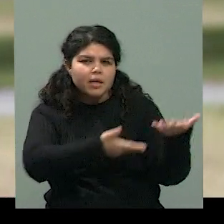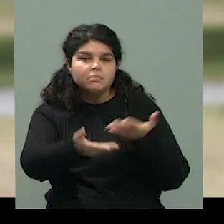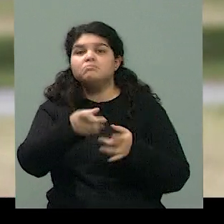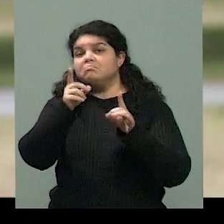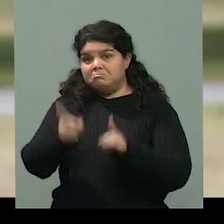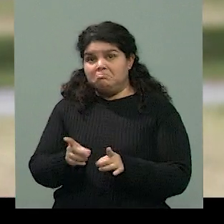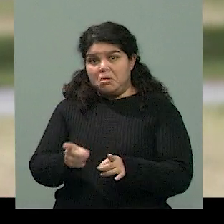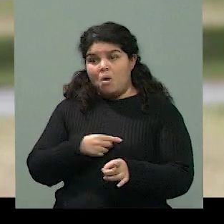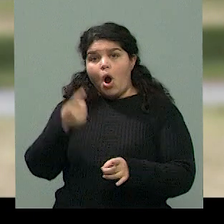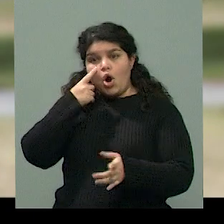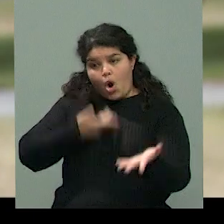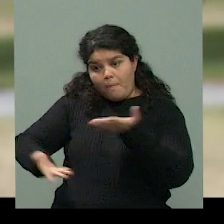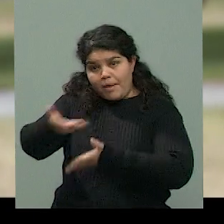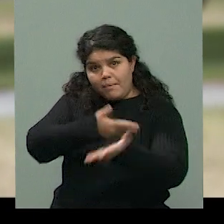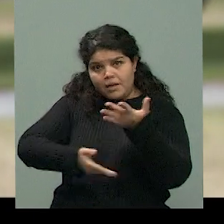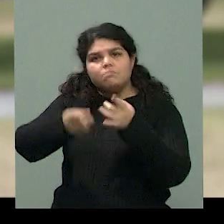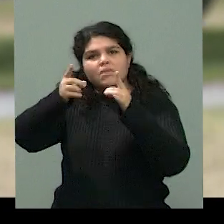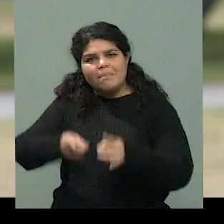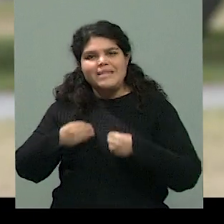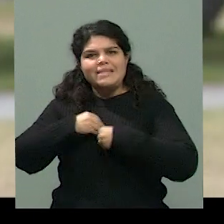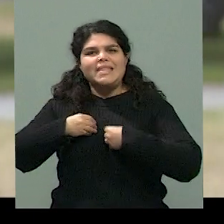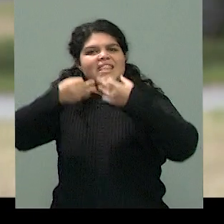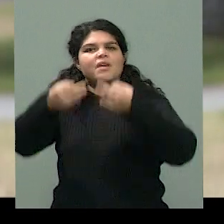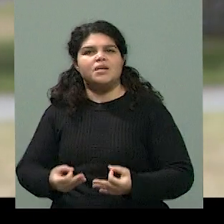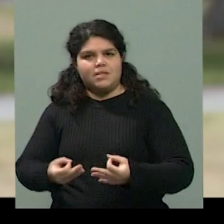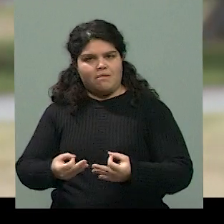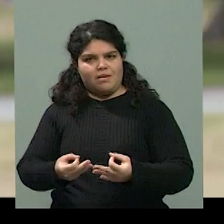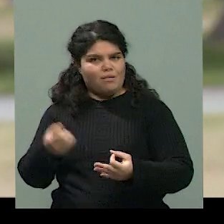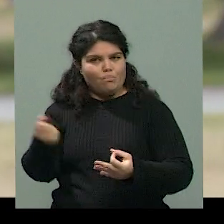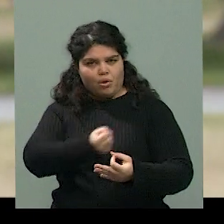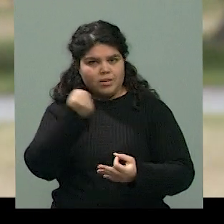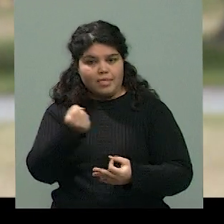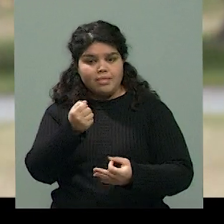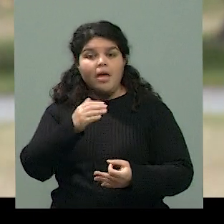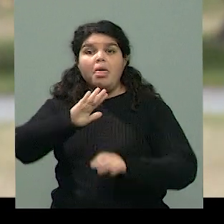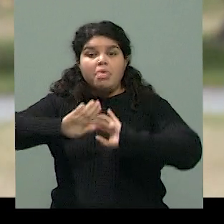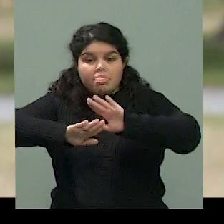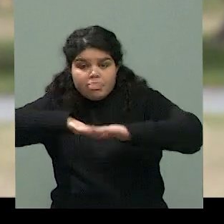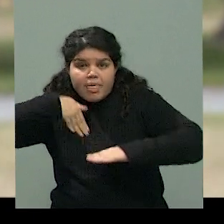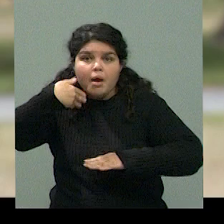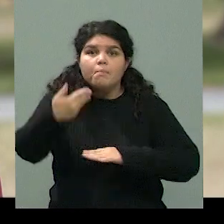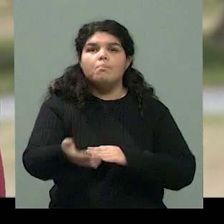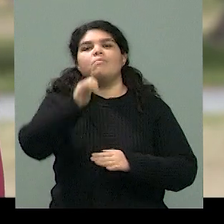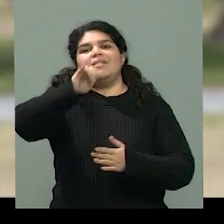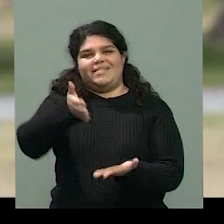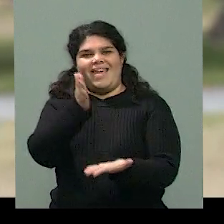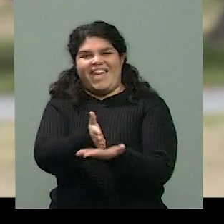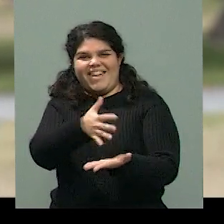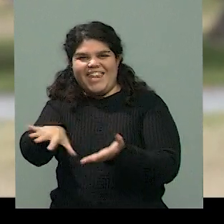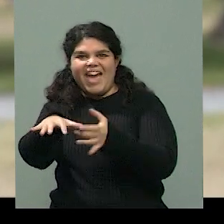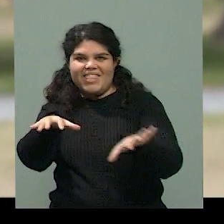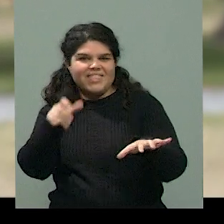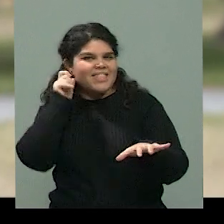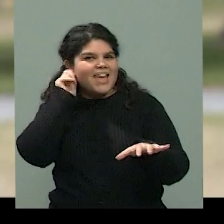estar bien. Quiero decir con esto que después sí hay grieta, porque en Estados Unidos hay